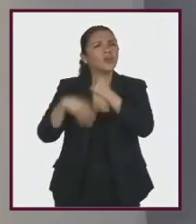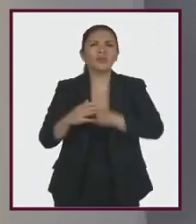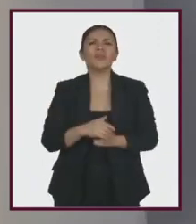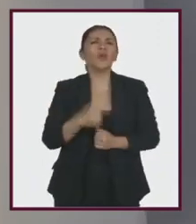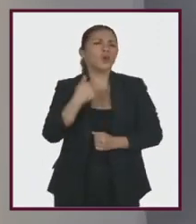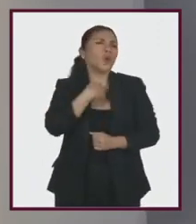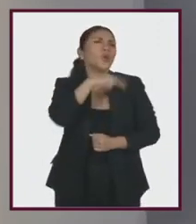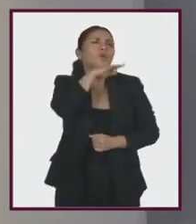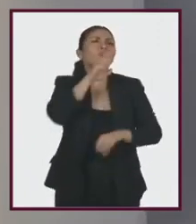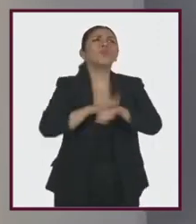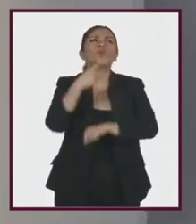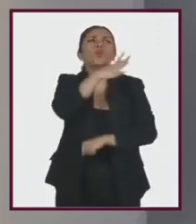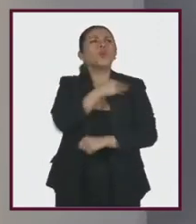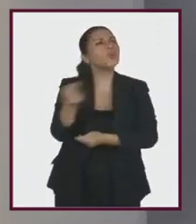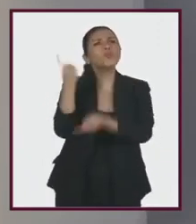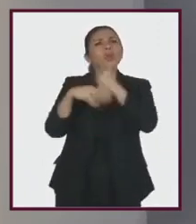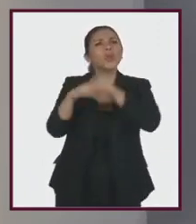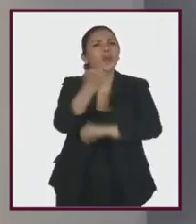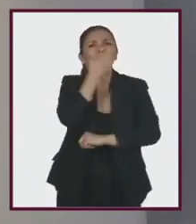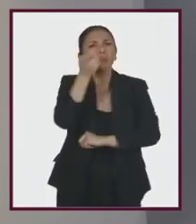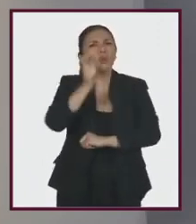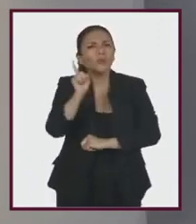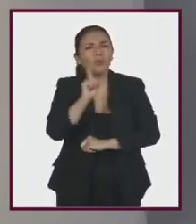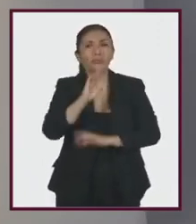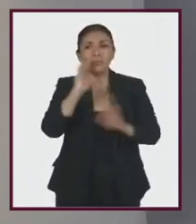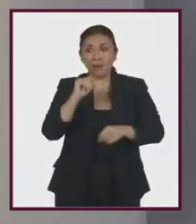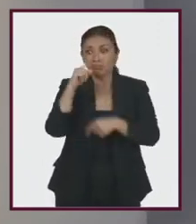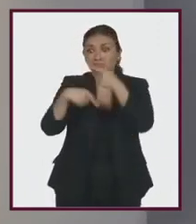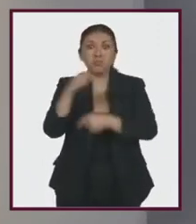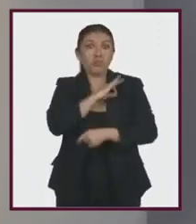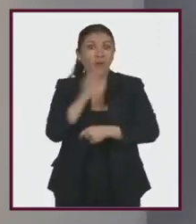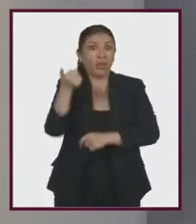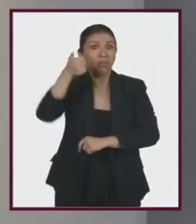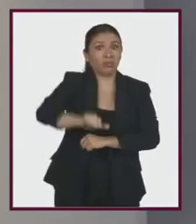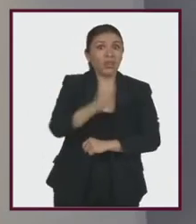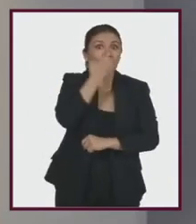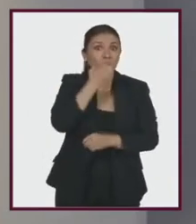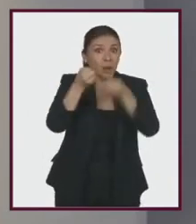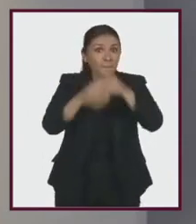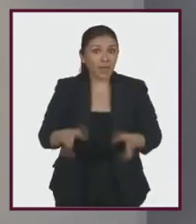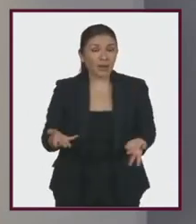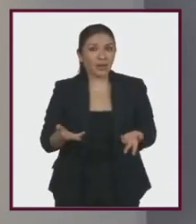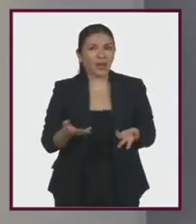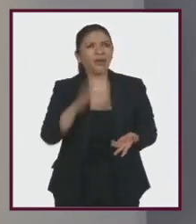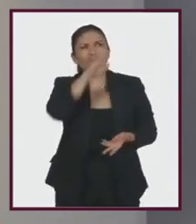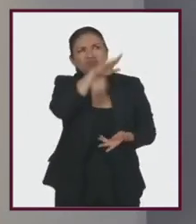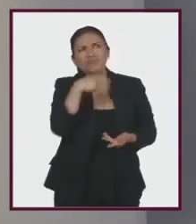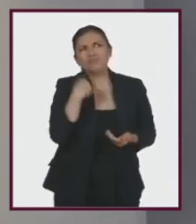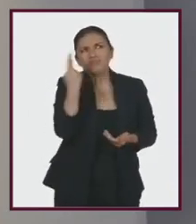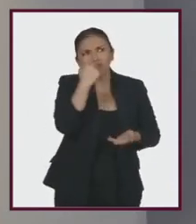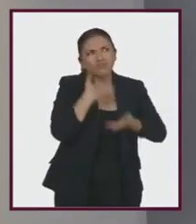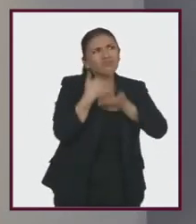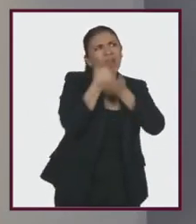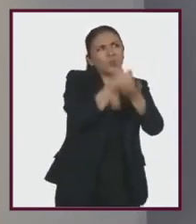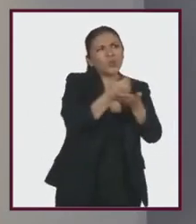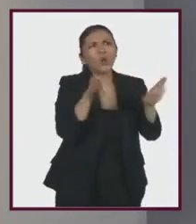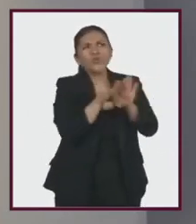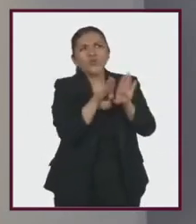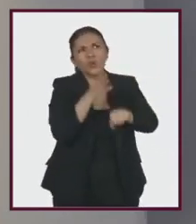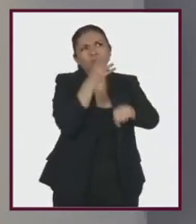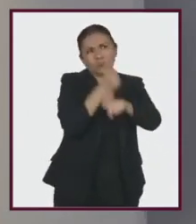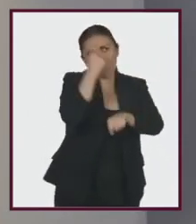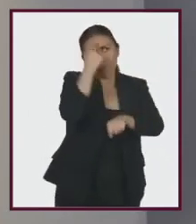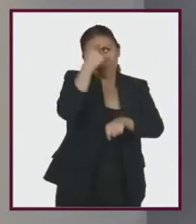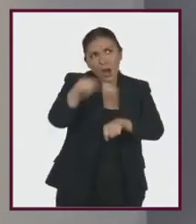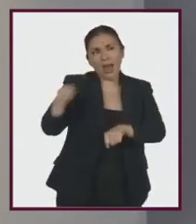no viene a clase, porque está a punto de perder el año. ¿Qué está ocurriendo? Que necesitamos ayudarlo de alguna forma para que esto